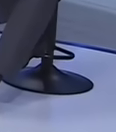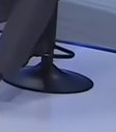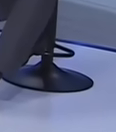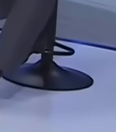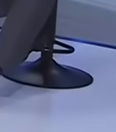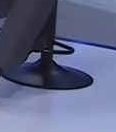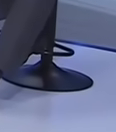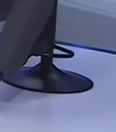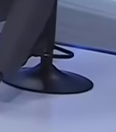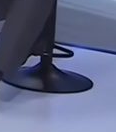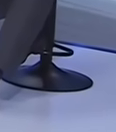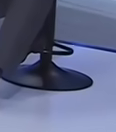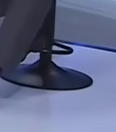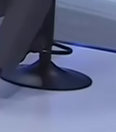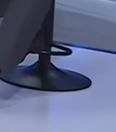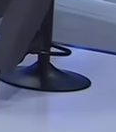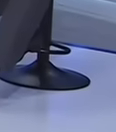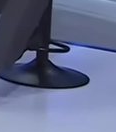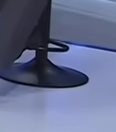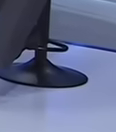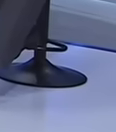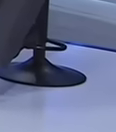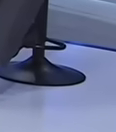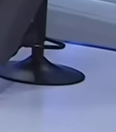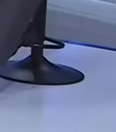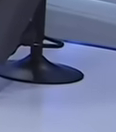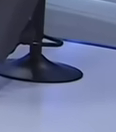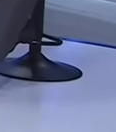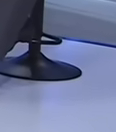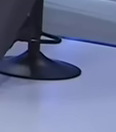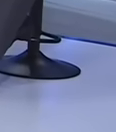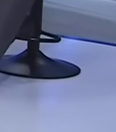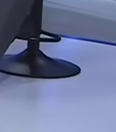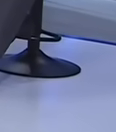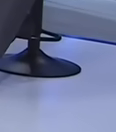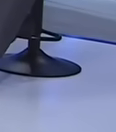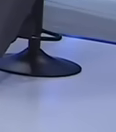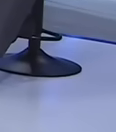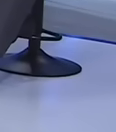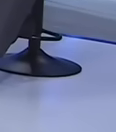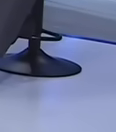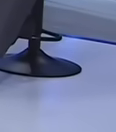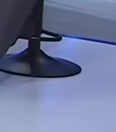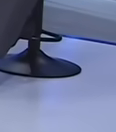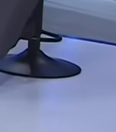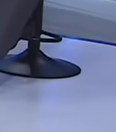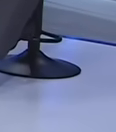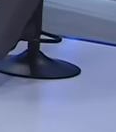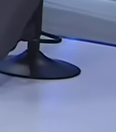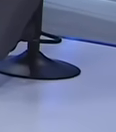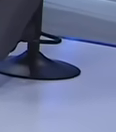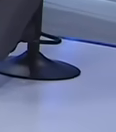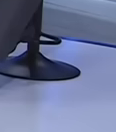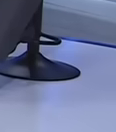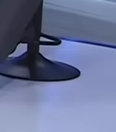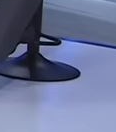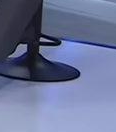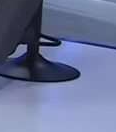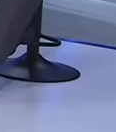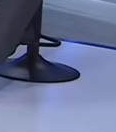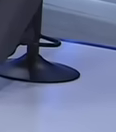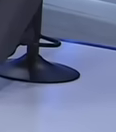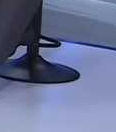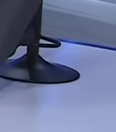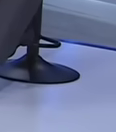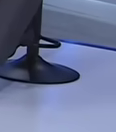deben trepar muros a veces cuando se inunda. Pues, sí, ¿no? Totalmente, eso se queda como una piscina. Henry Dueñas está allí en el punto junto también